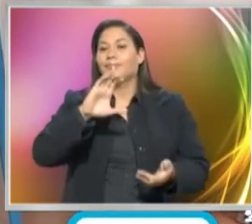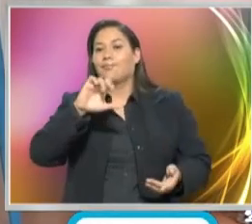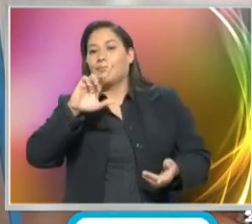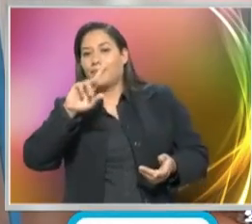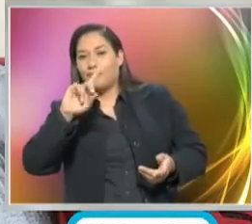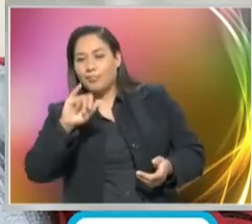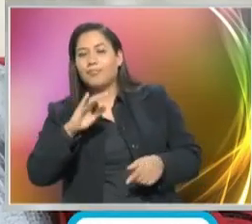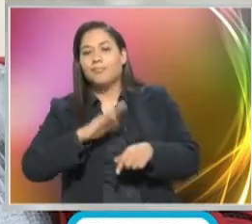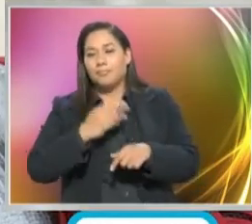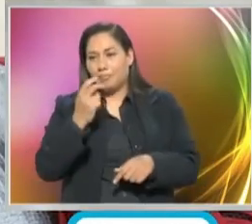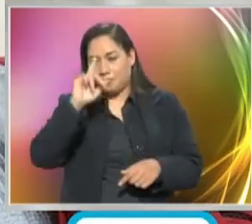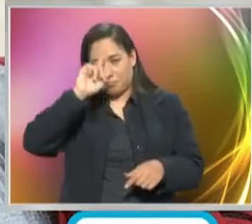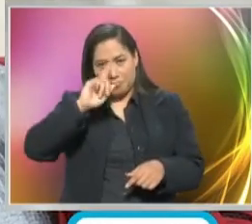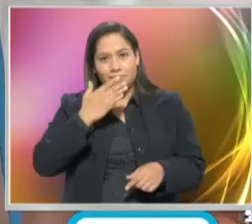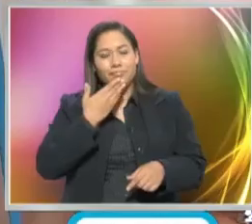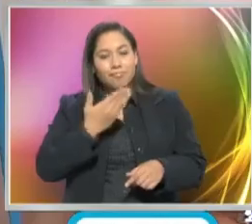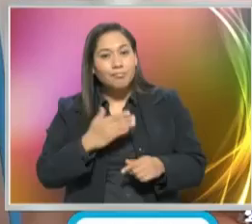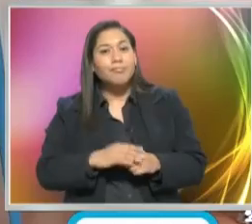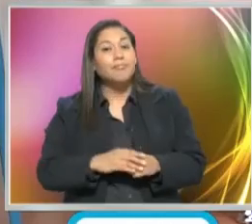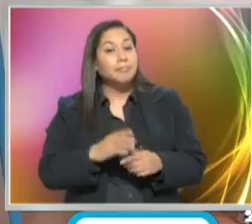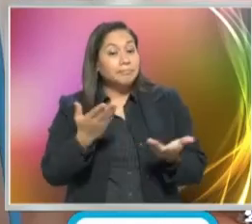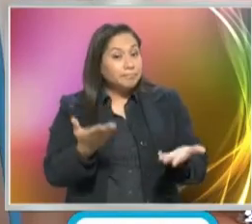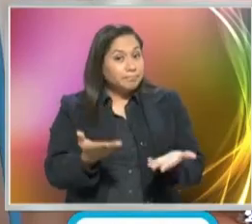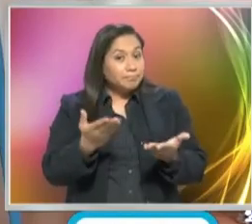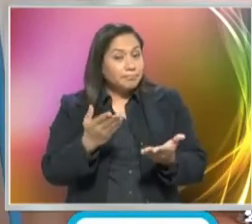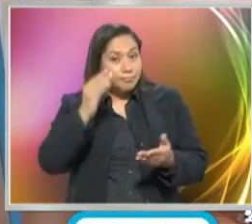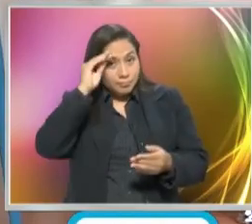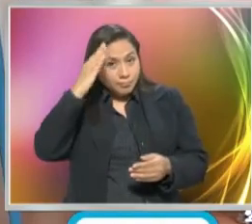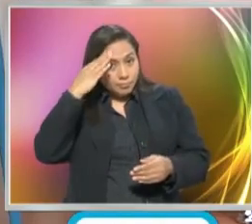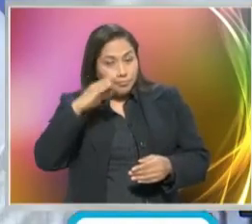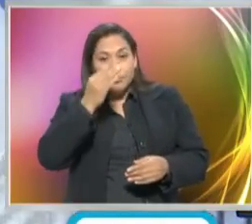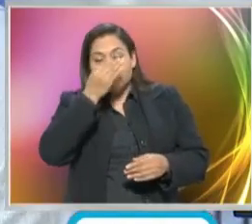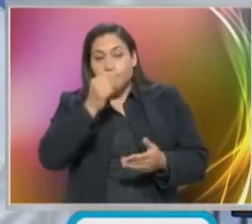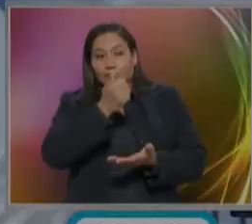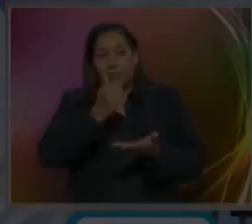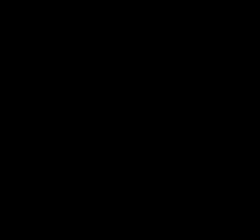Claudia, A por esta ustedes. recomendación. Muchas gracias. Ahí está, señor, señora, muy cerca de la Ciudad de México.